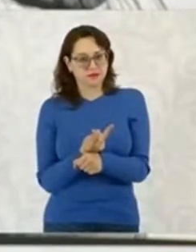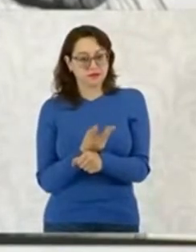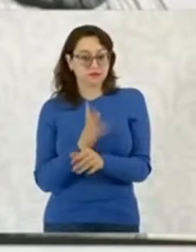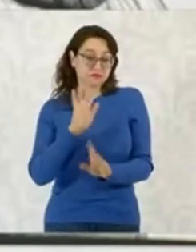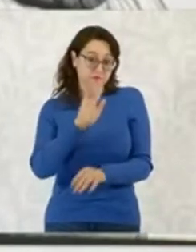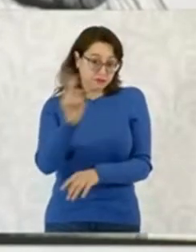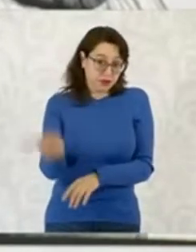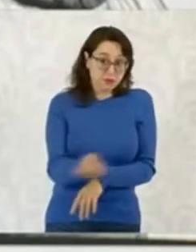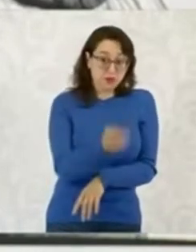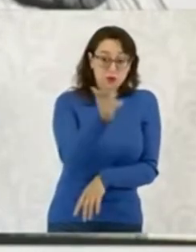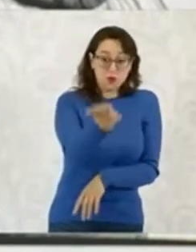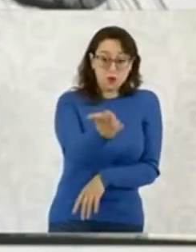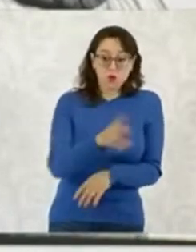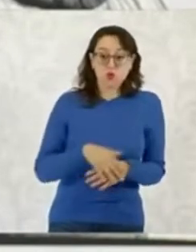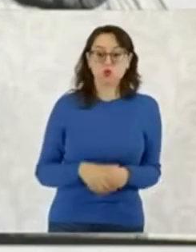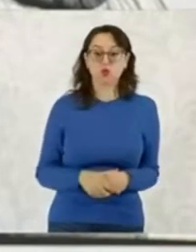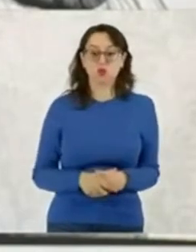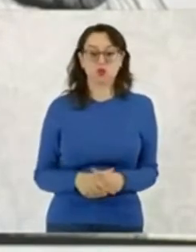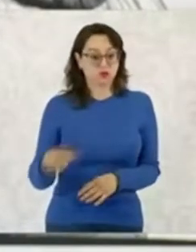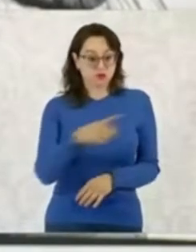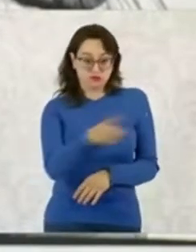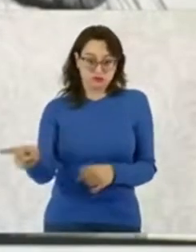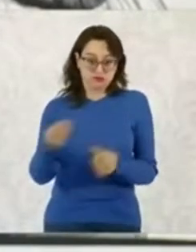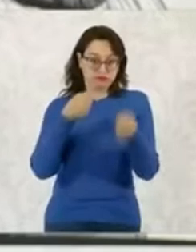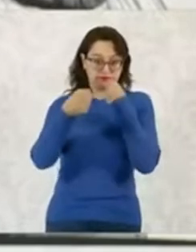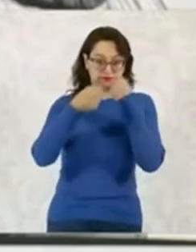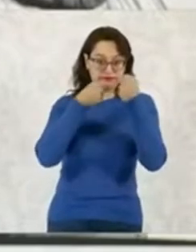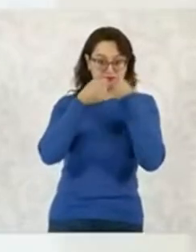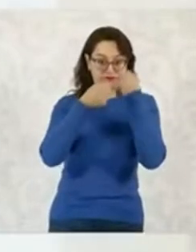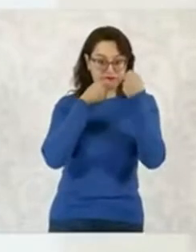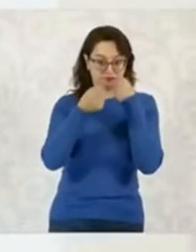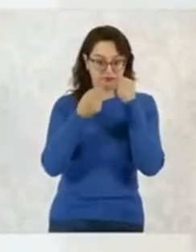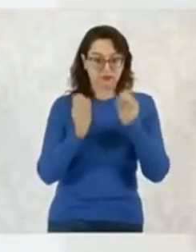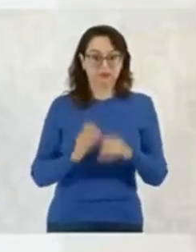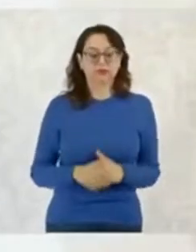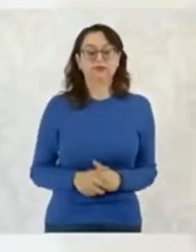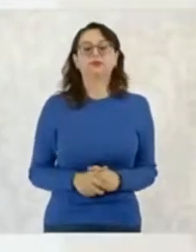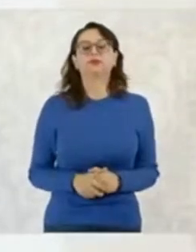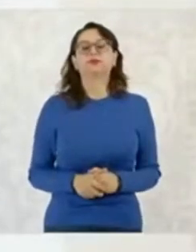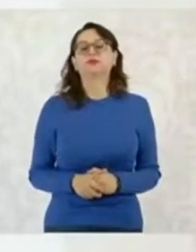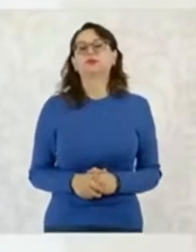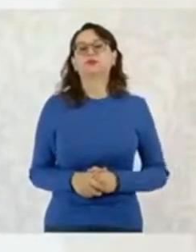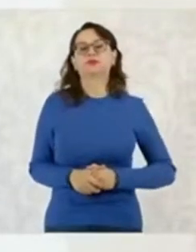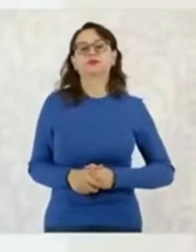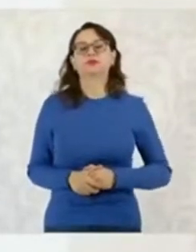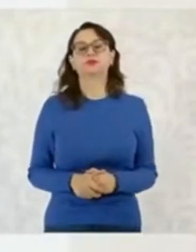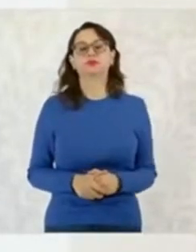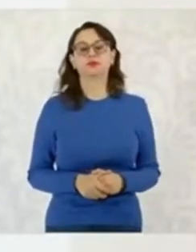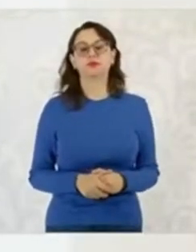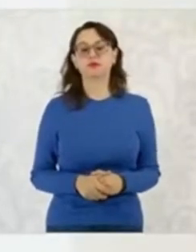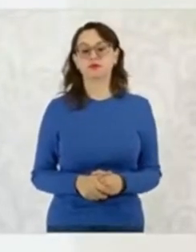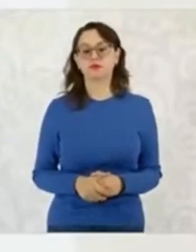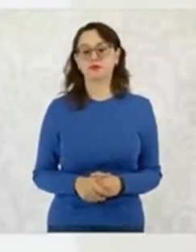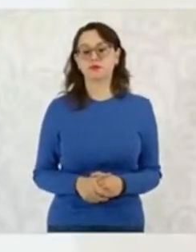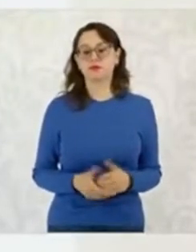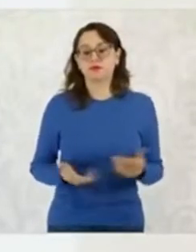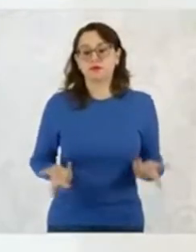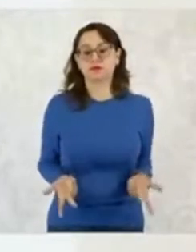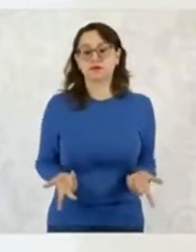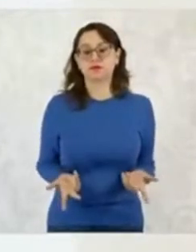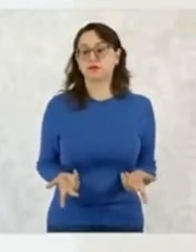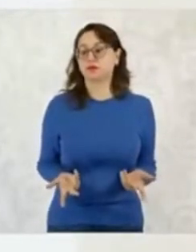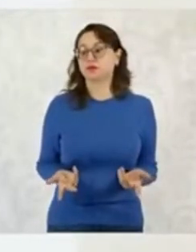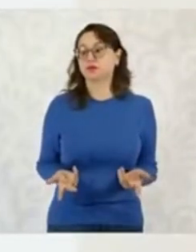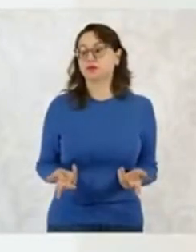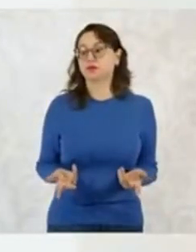Pregunto a los periodistas. ¿Cómo es que un periodista que tiene 40,